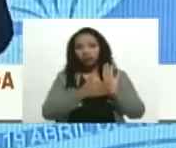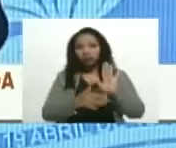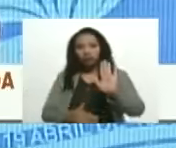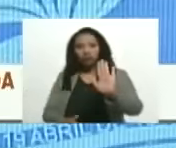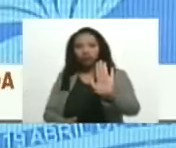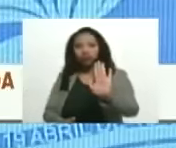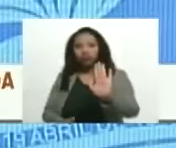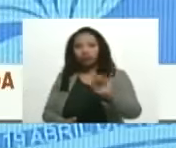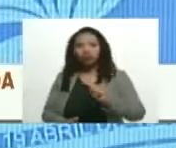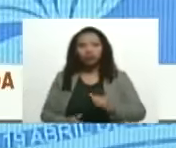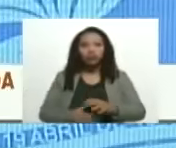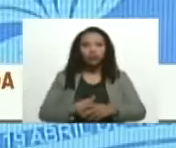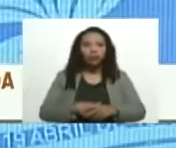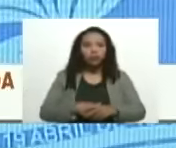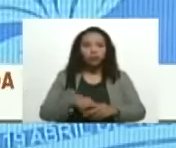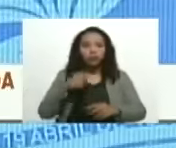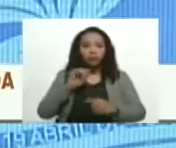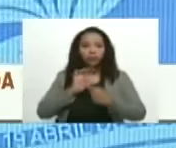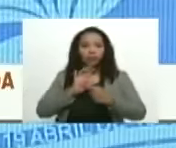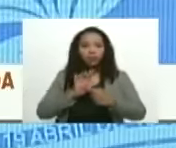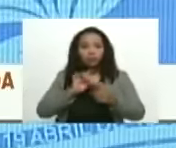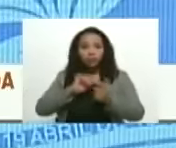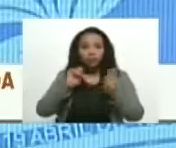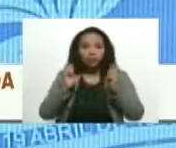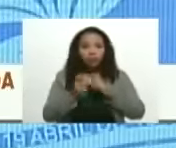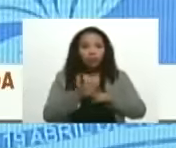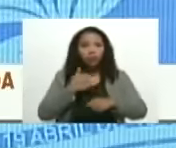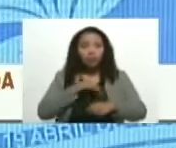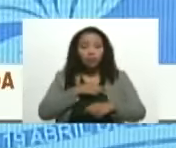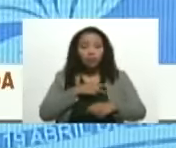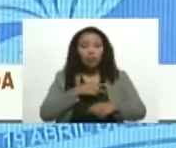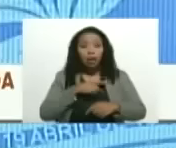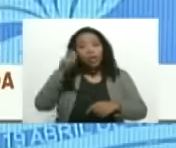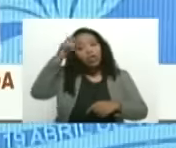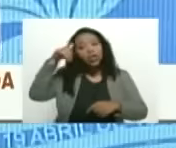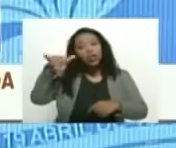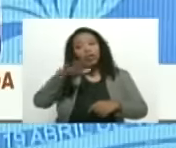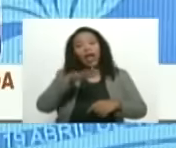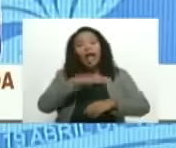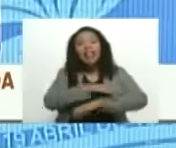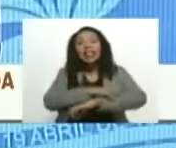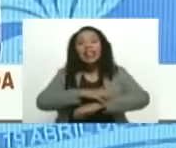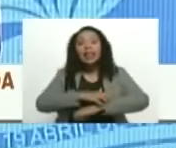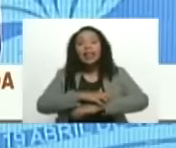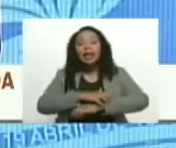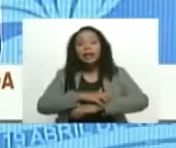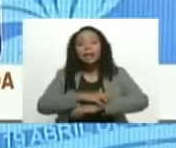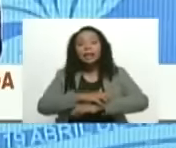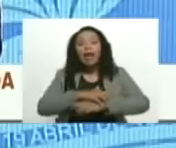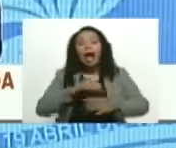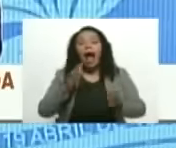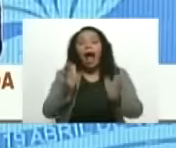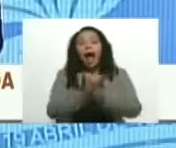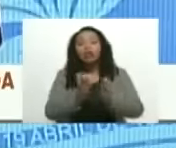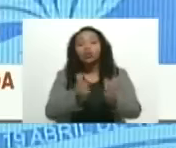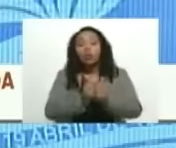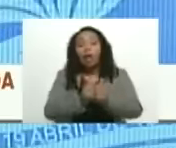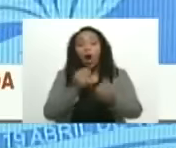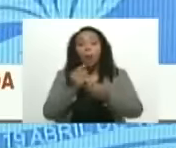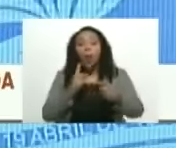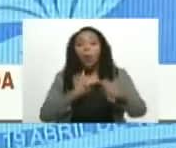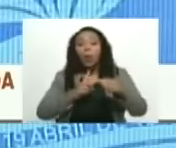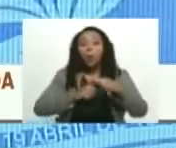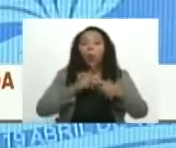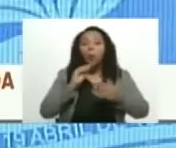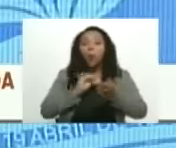video, y lo voy a seguir buscando. Nosotros mostramos en una ciudad llamada El Tigre del estado de Anzoátegui, cómo Súmate puso a